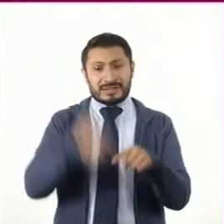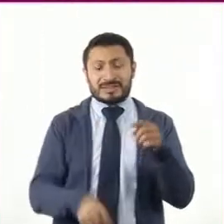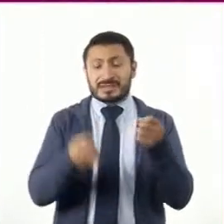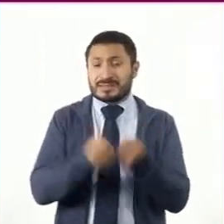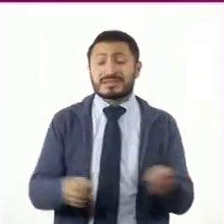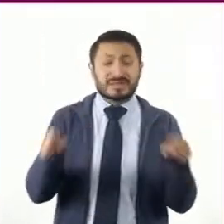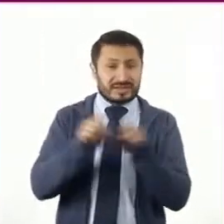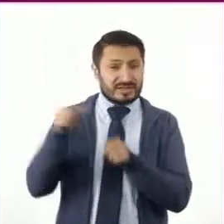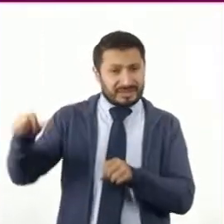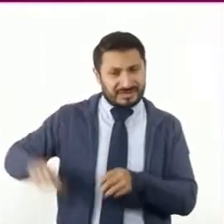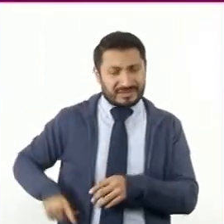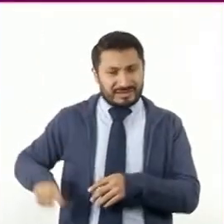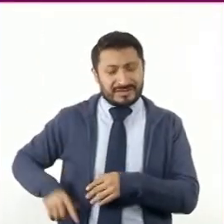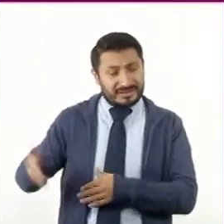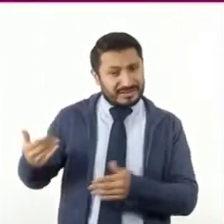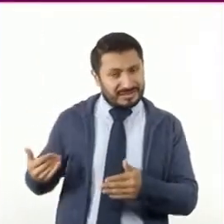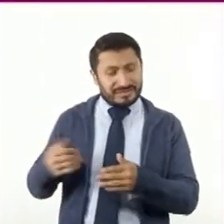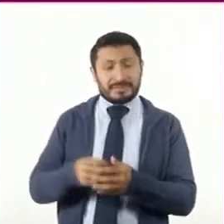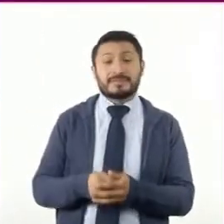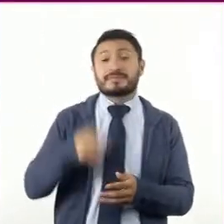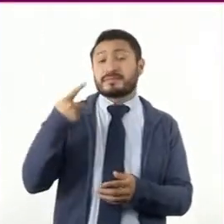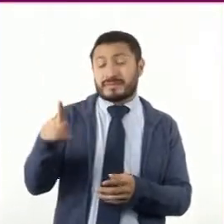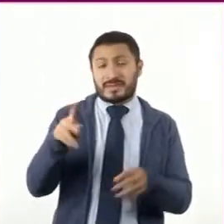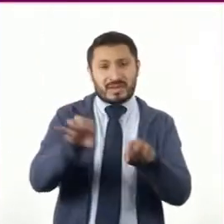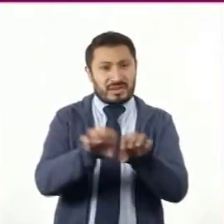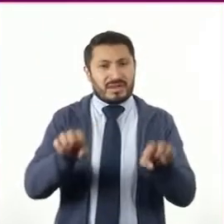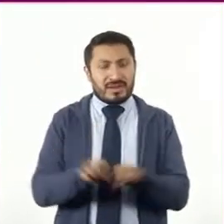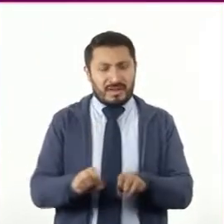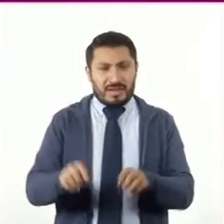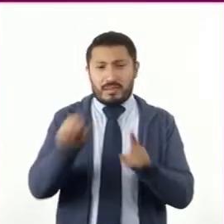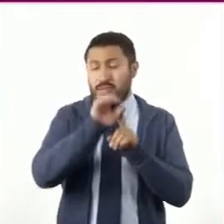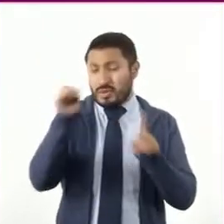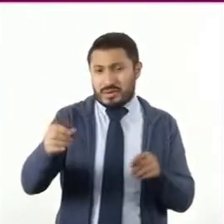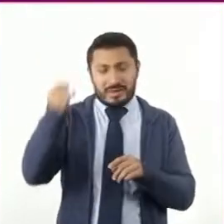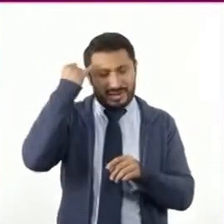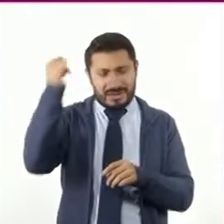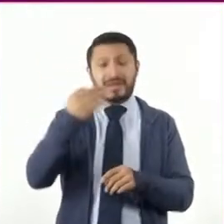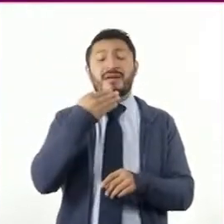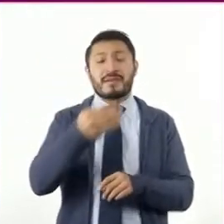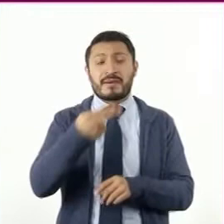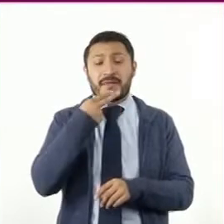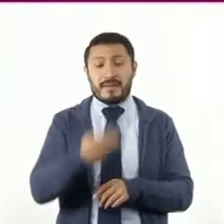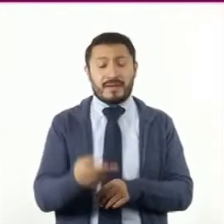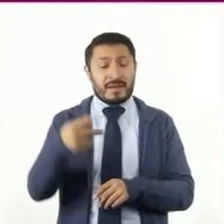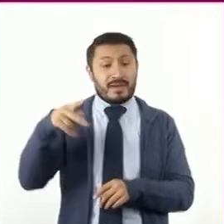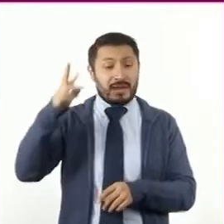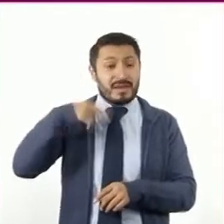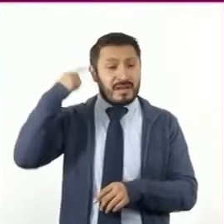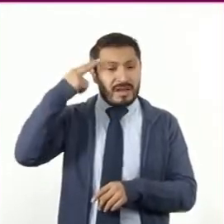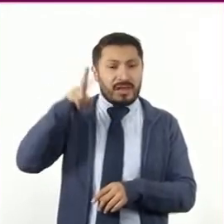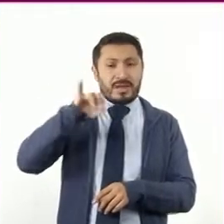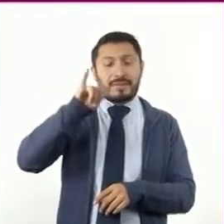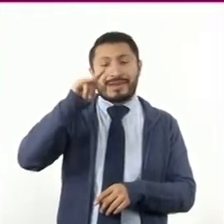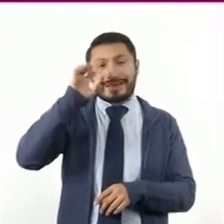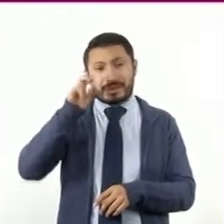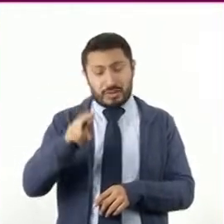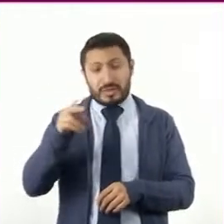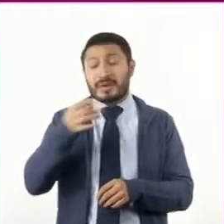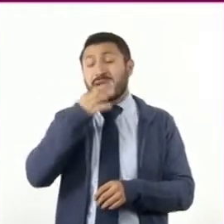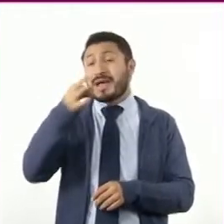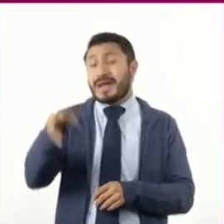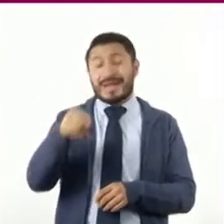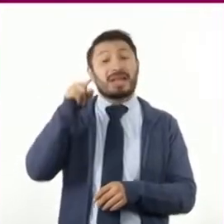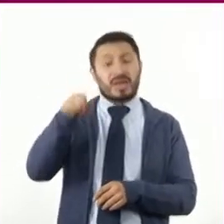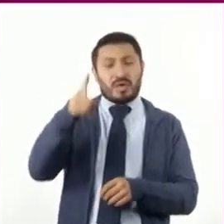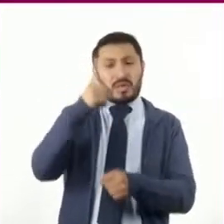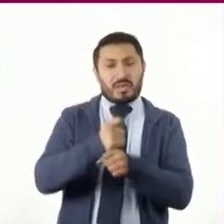gobernaba. La estrategia de Mussolini funcionó y el rey Víctor Manuel III lo nombró primer ministro de Italia,